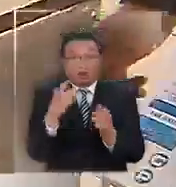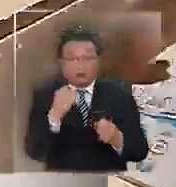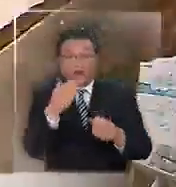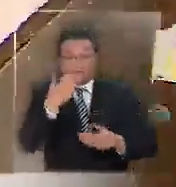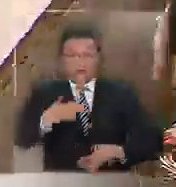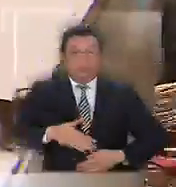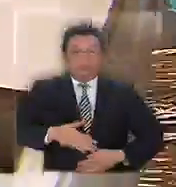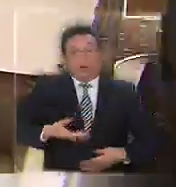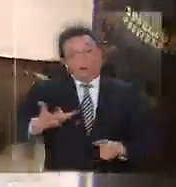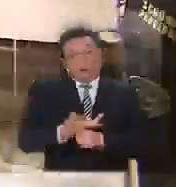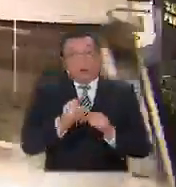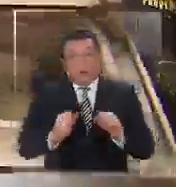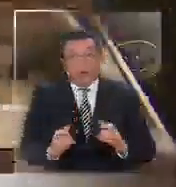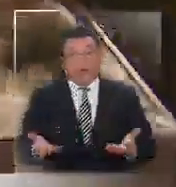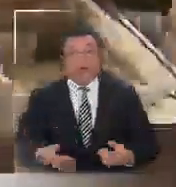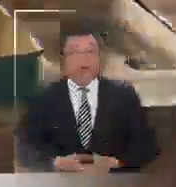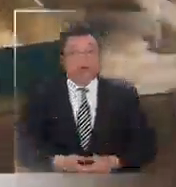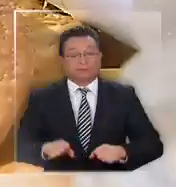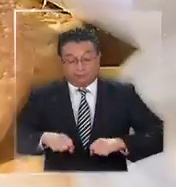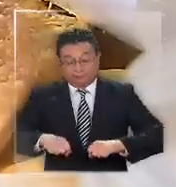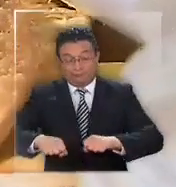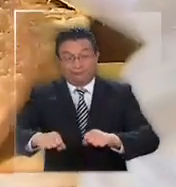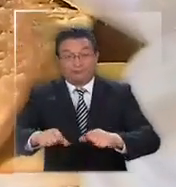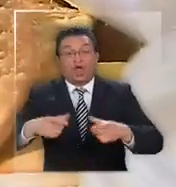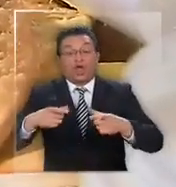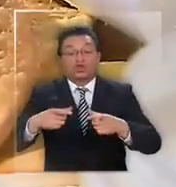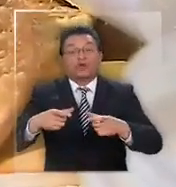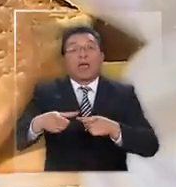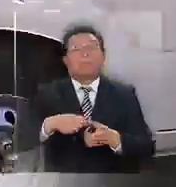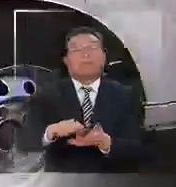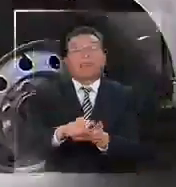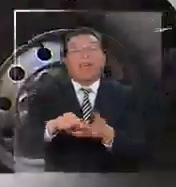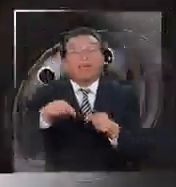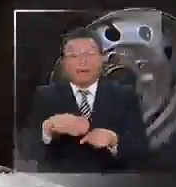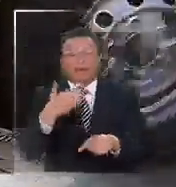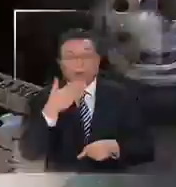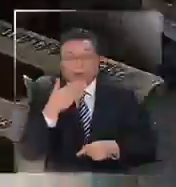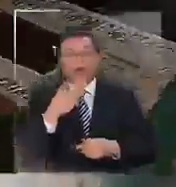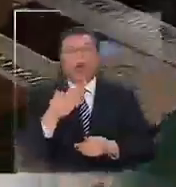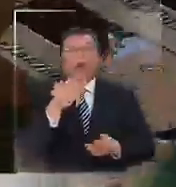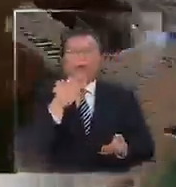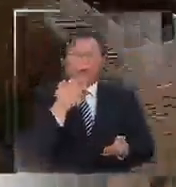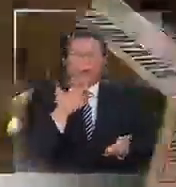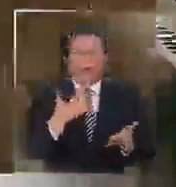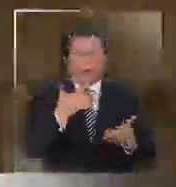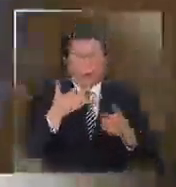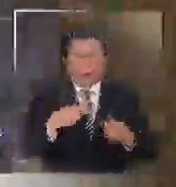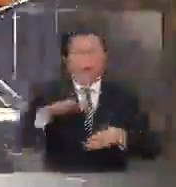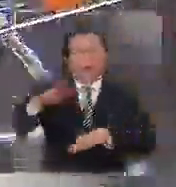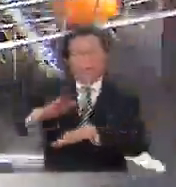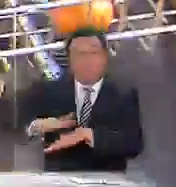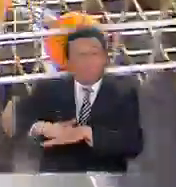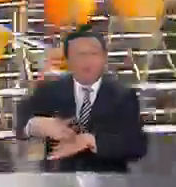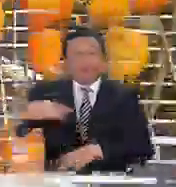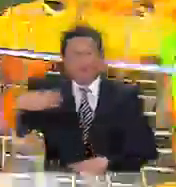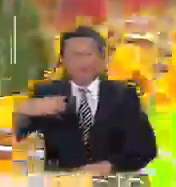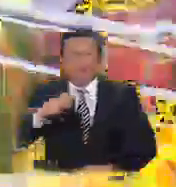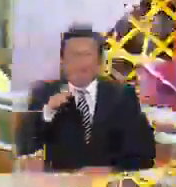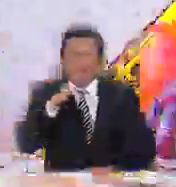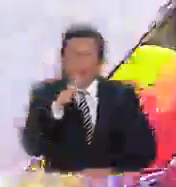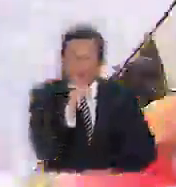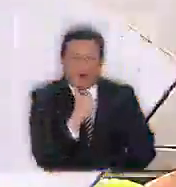población. También carros de sopaipillas y jugos naturales que no cumplen con los permisos municipales del comercio